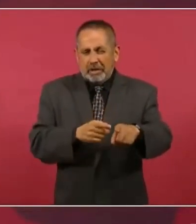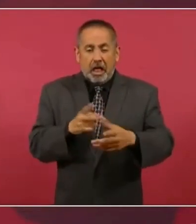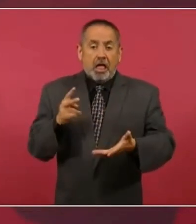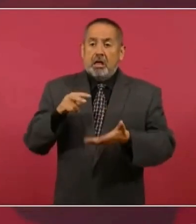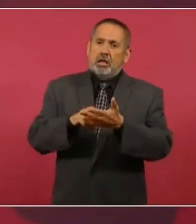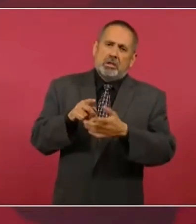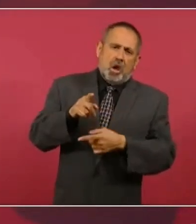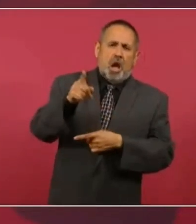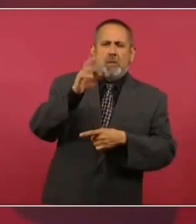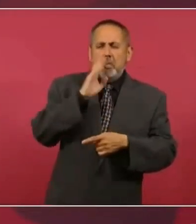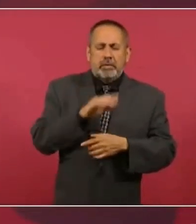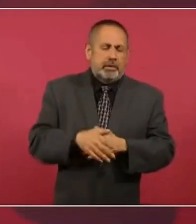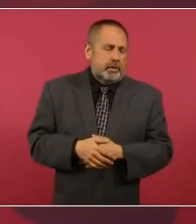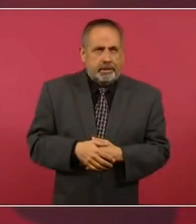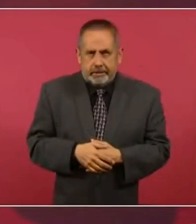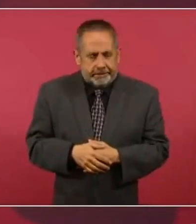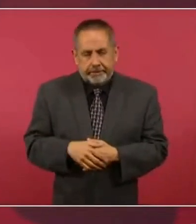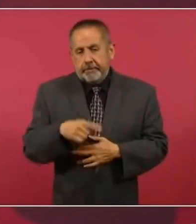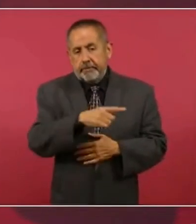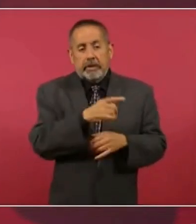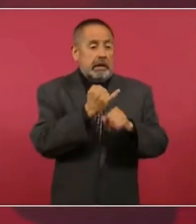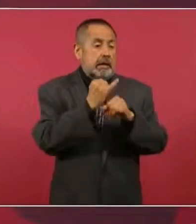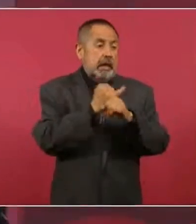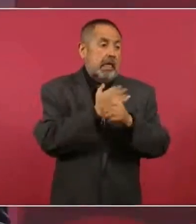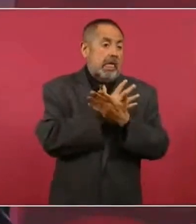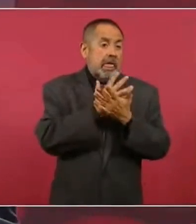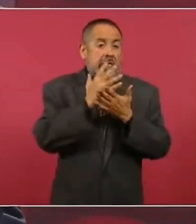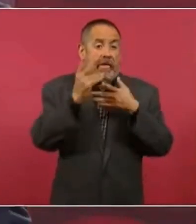plantearlo. Empiezan en las redes, ¿no? Toda una campaña.